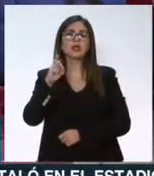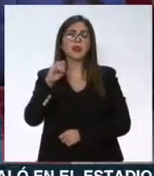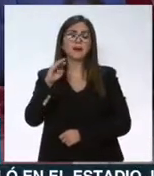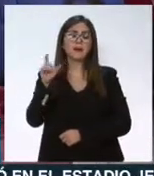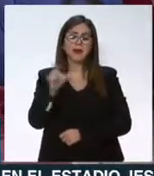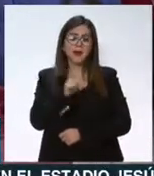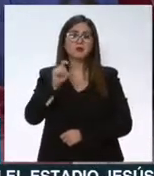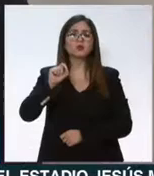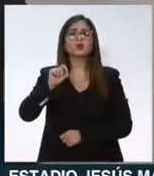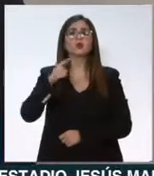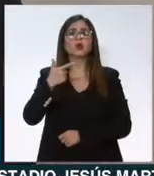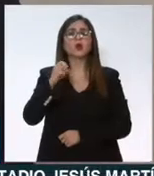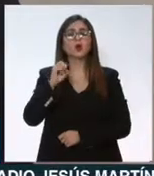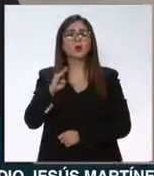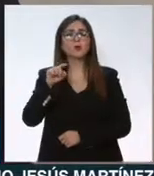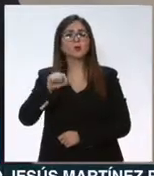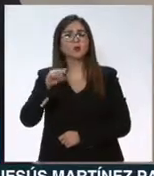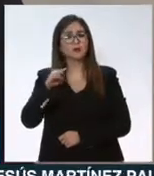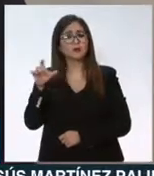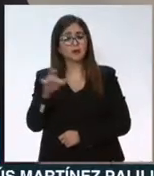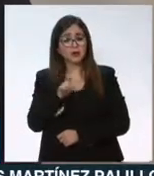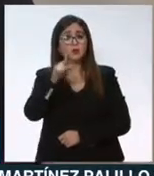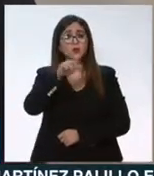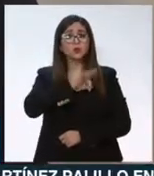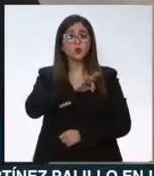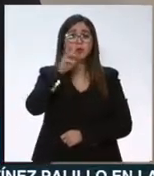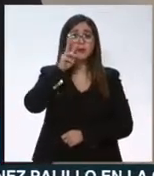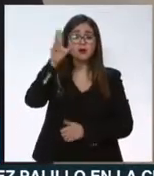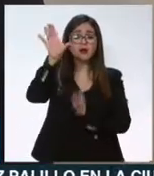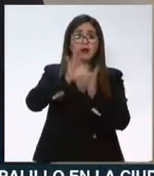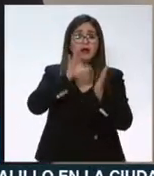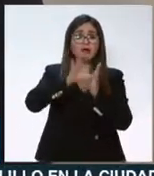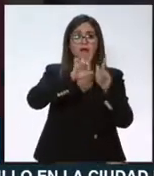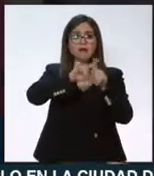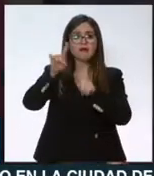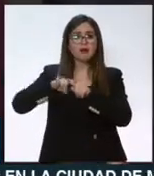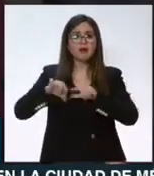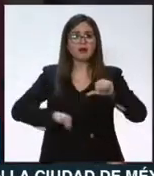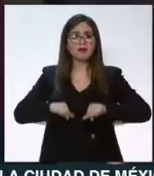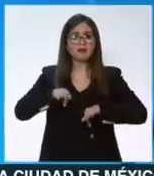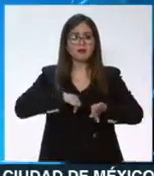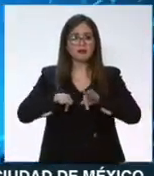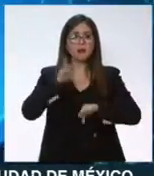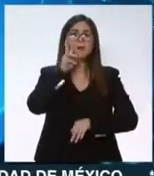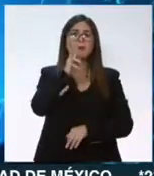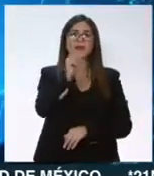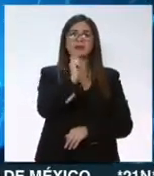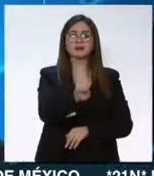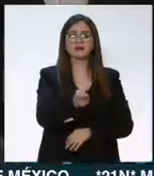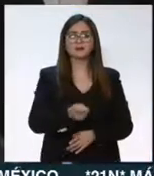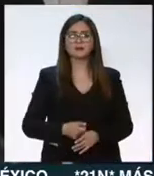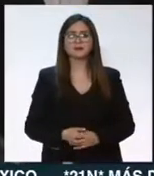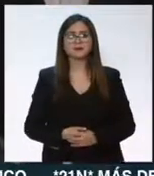www.comisionesciudadanas.cdmx.gov.mx, sitio en el que usted podrá conocer el calendario de trabajo. Acompáñenos, esta es la información.